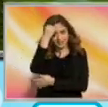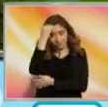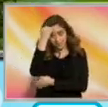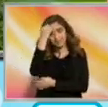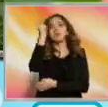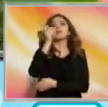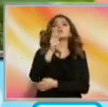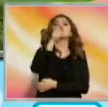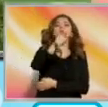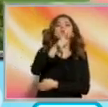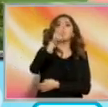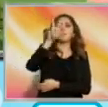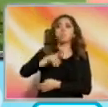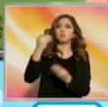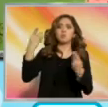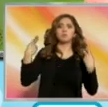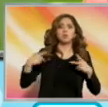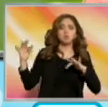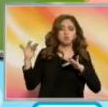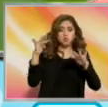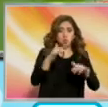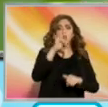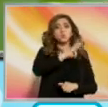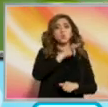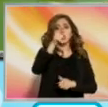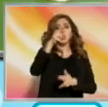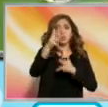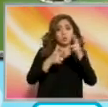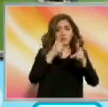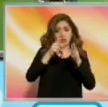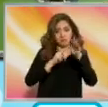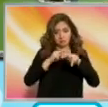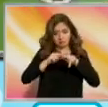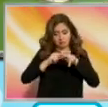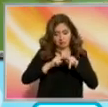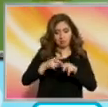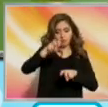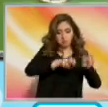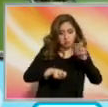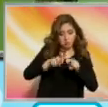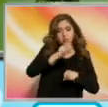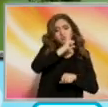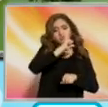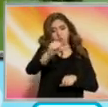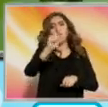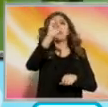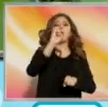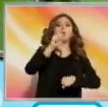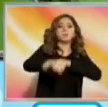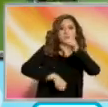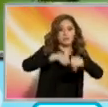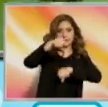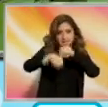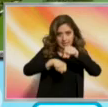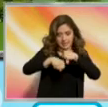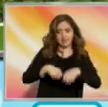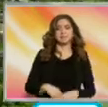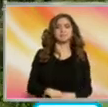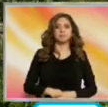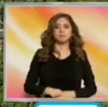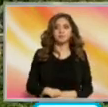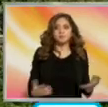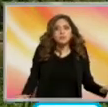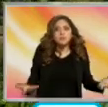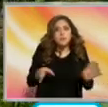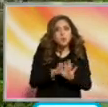el tren o lo pueden hacer en bicicleta. Ok, ahí están varias actividades que se pueden disfrutar. Ya, a partir de